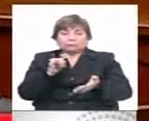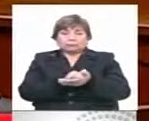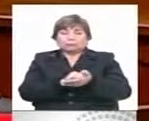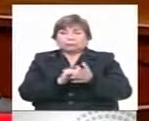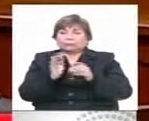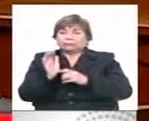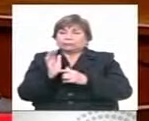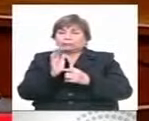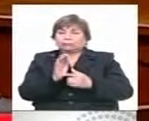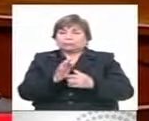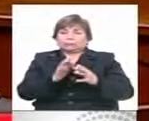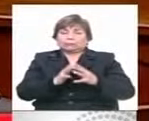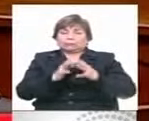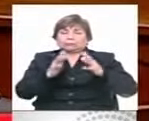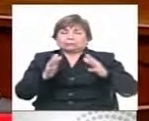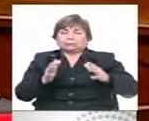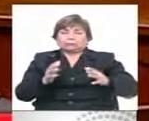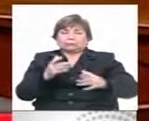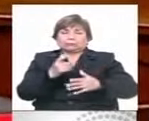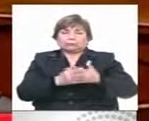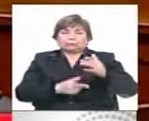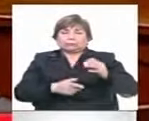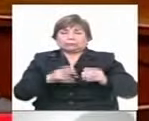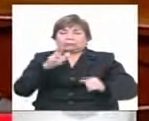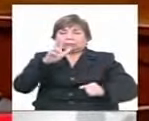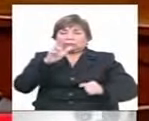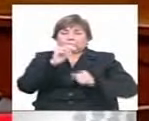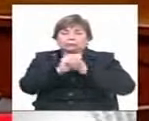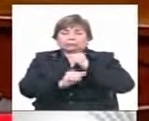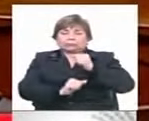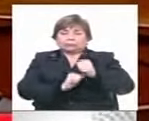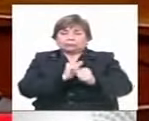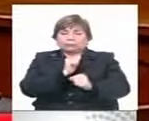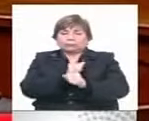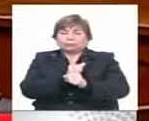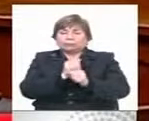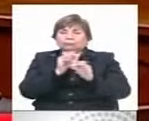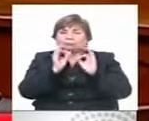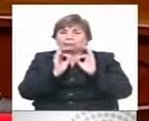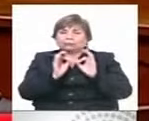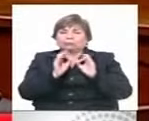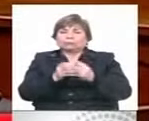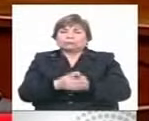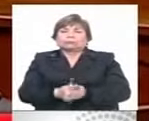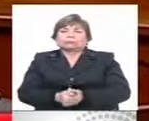representa el mayor incremento en los últimos 3 años, contemplando